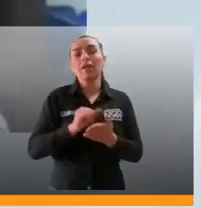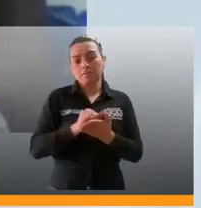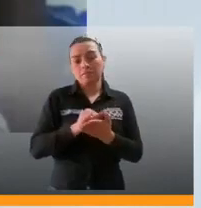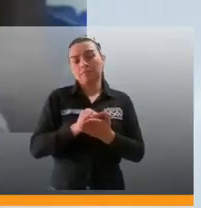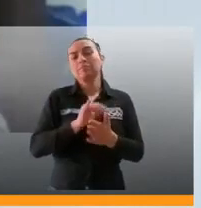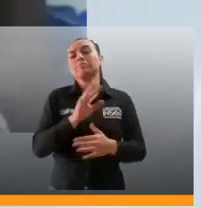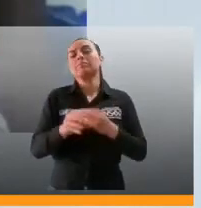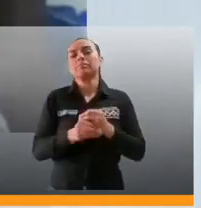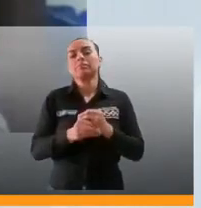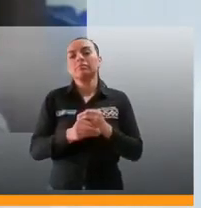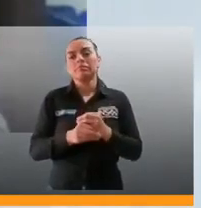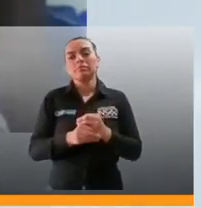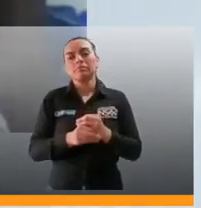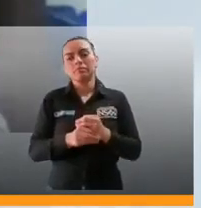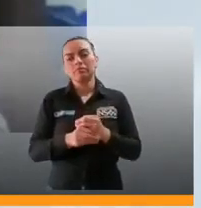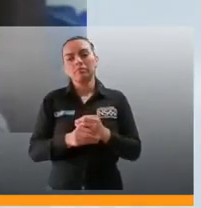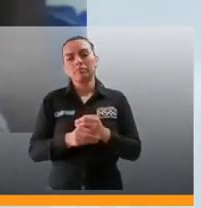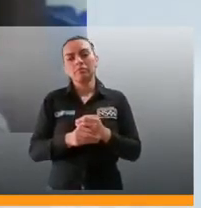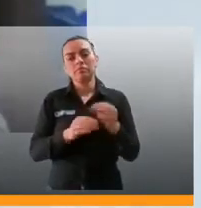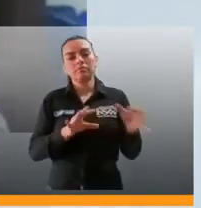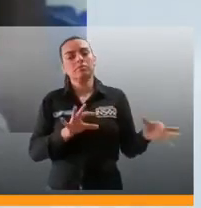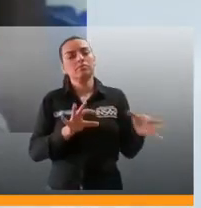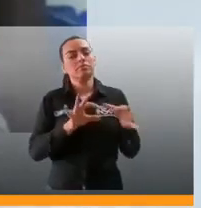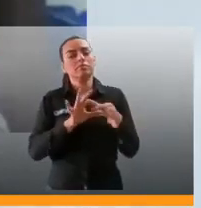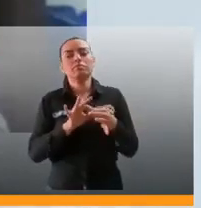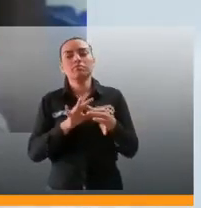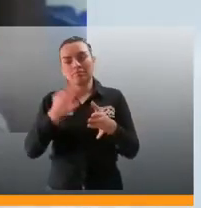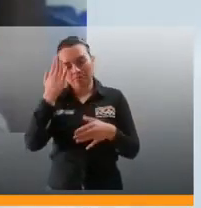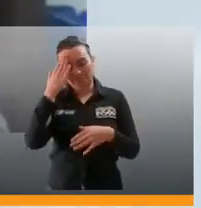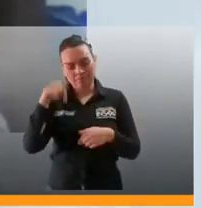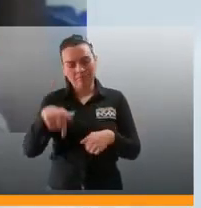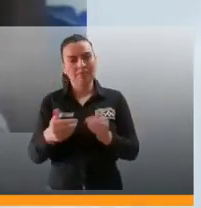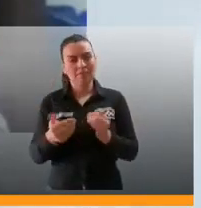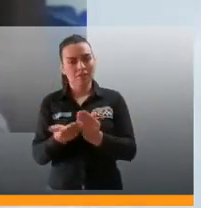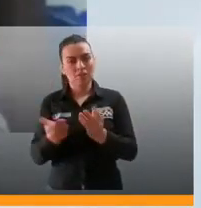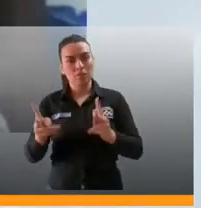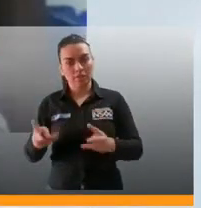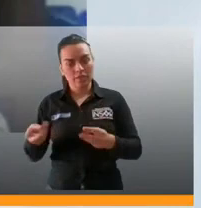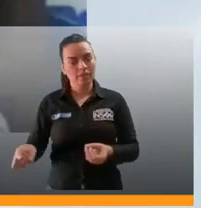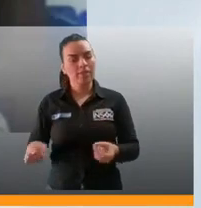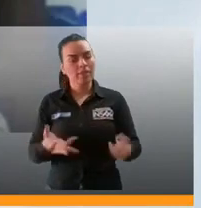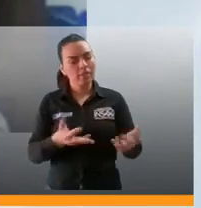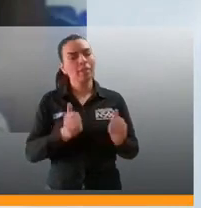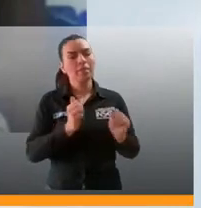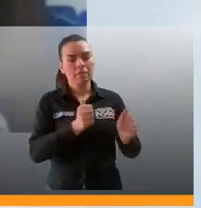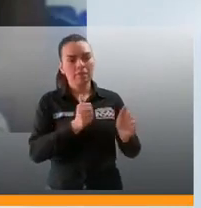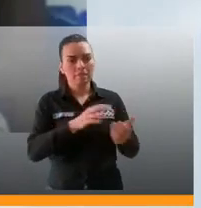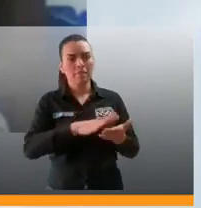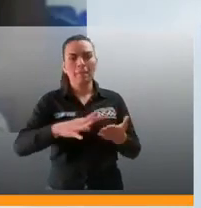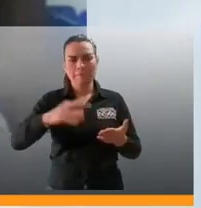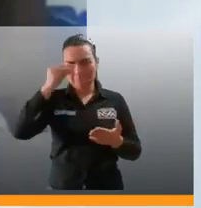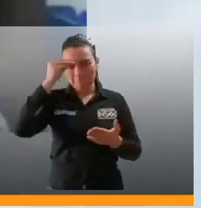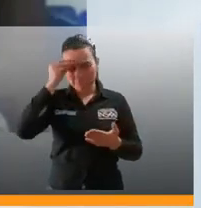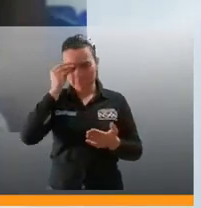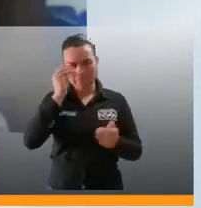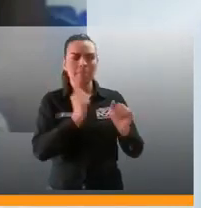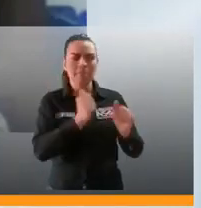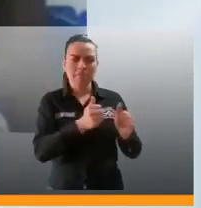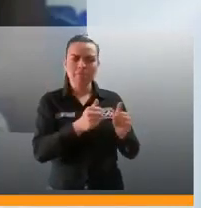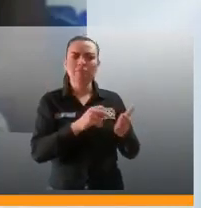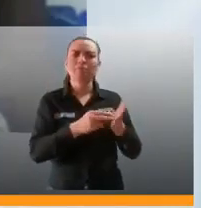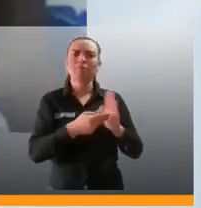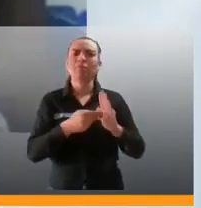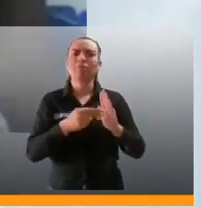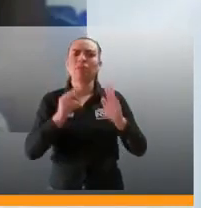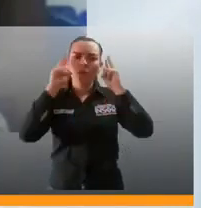de poder brindar al estudiante maneras de aprender, maneras de identificarse con este nuevo conocimiento desde